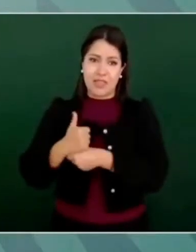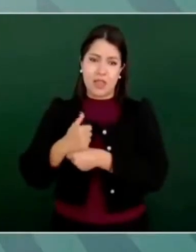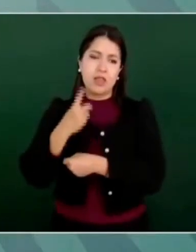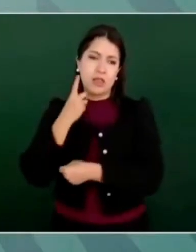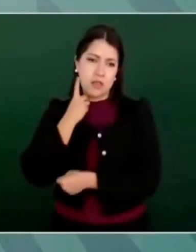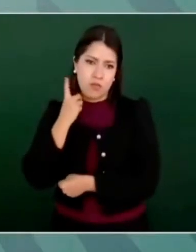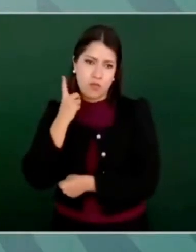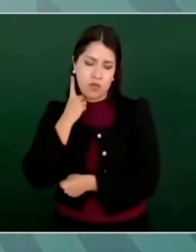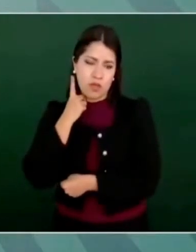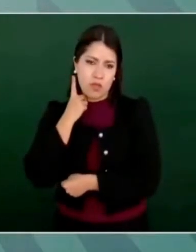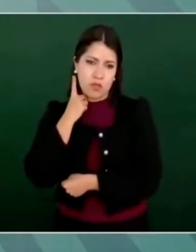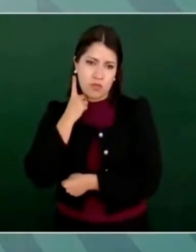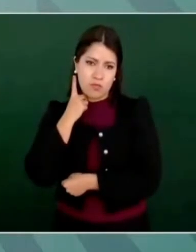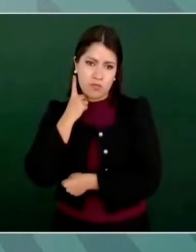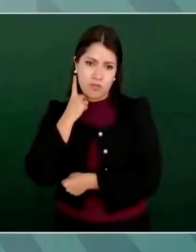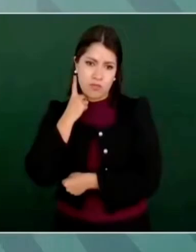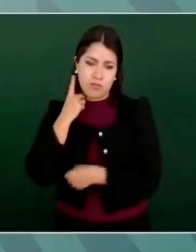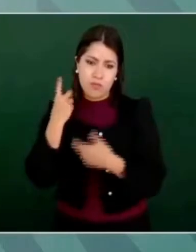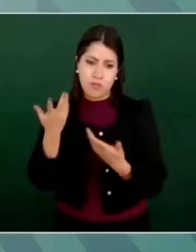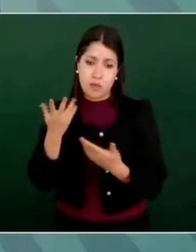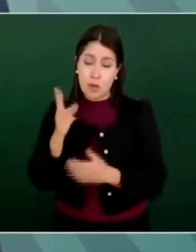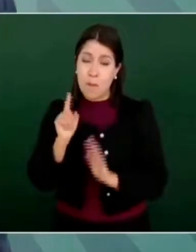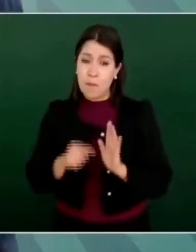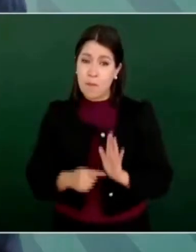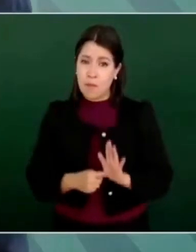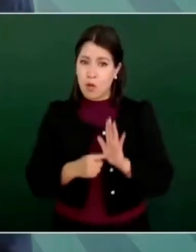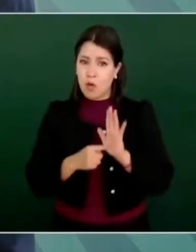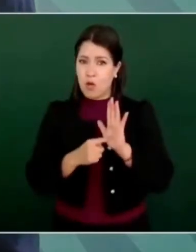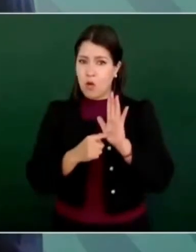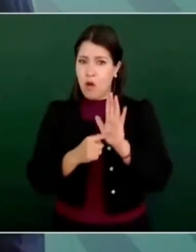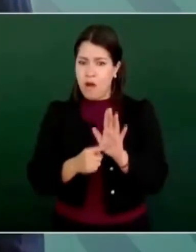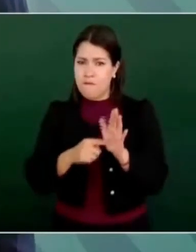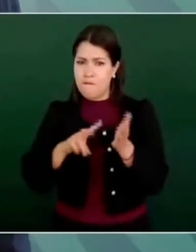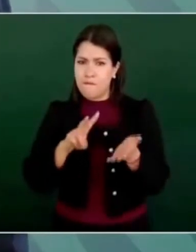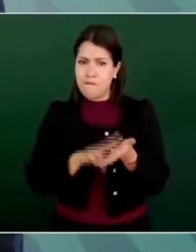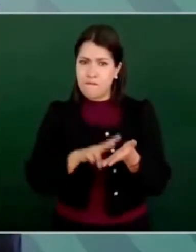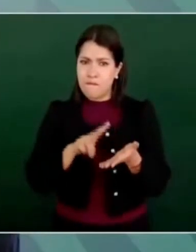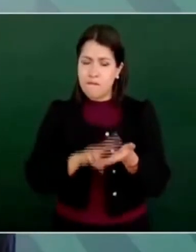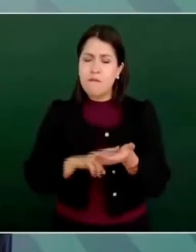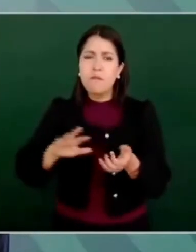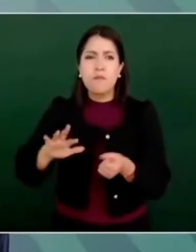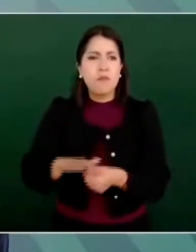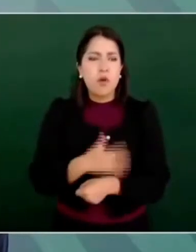y dio prueba de su grandeza moral al condenar